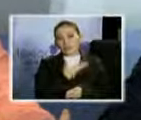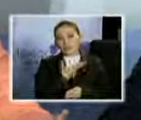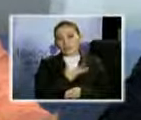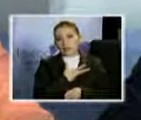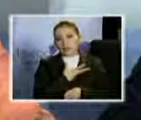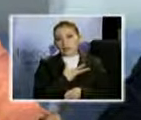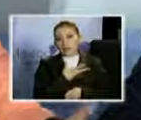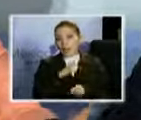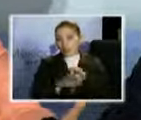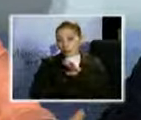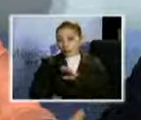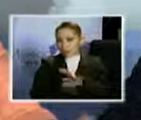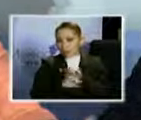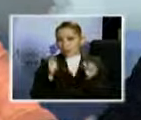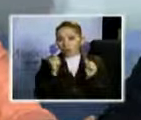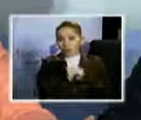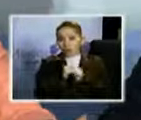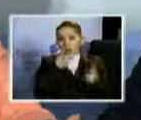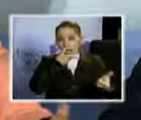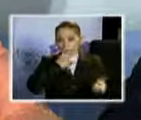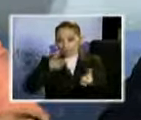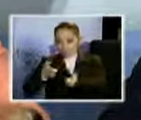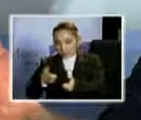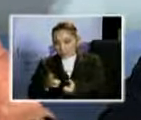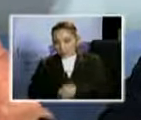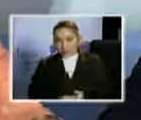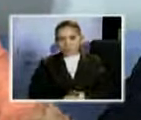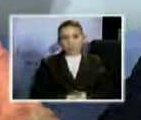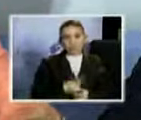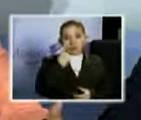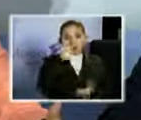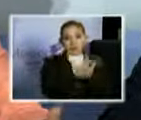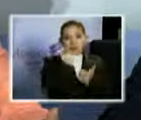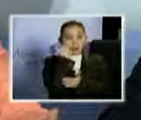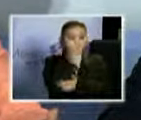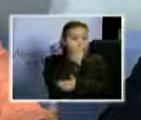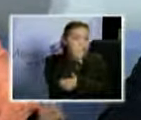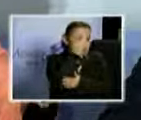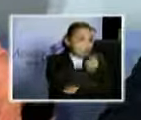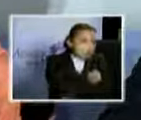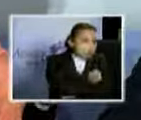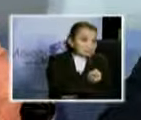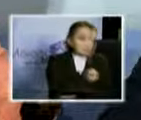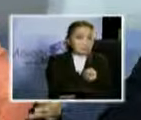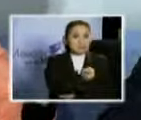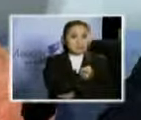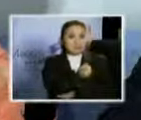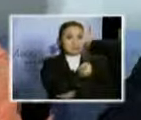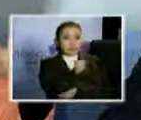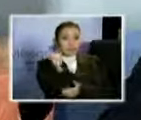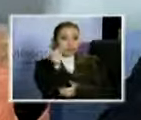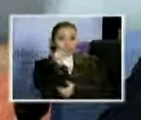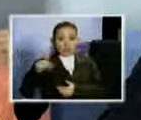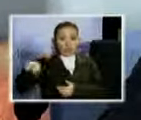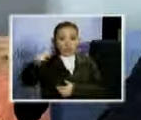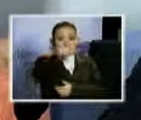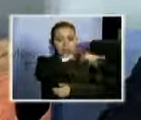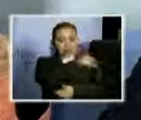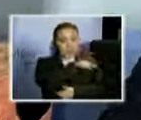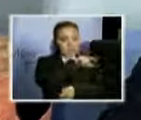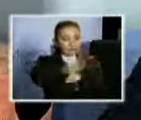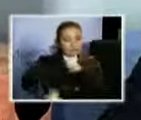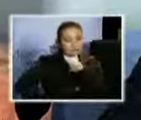ver fundamentalmente con las armas. Lo único que quiero decirles es que cuando ustedes